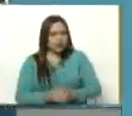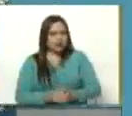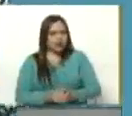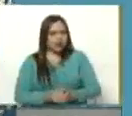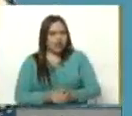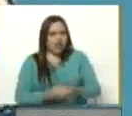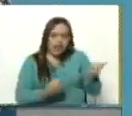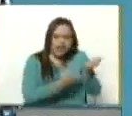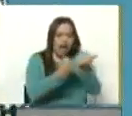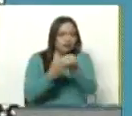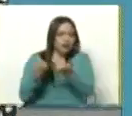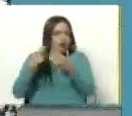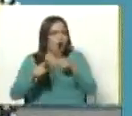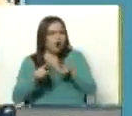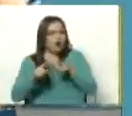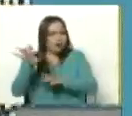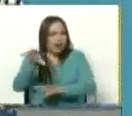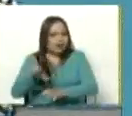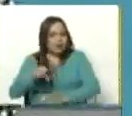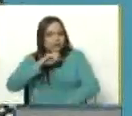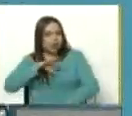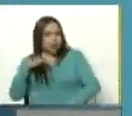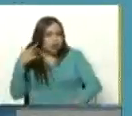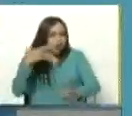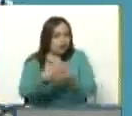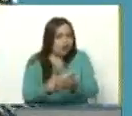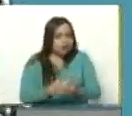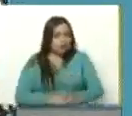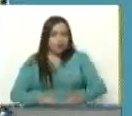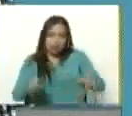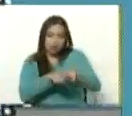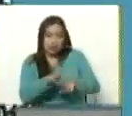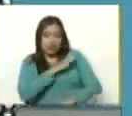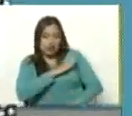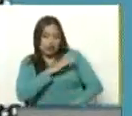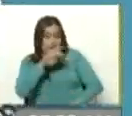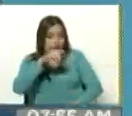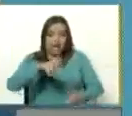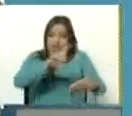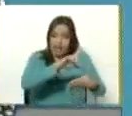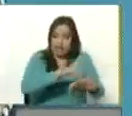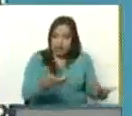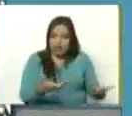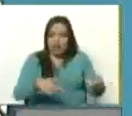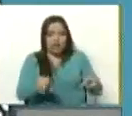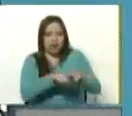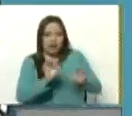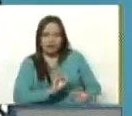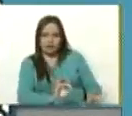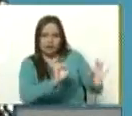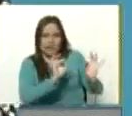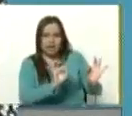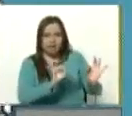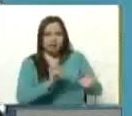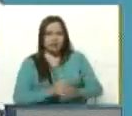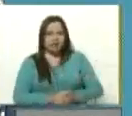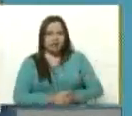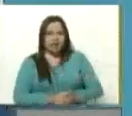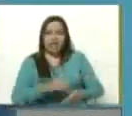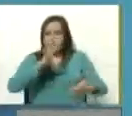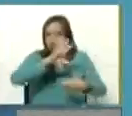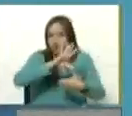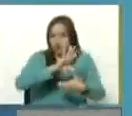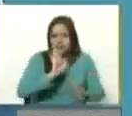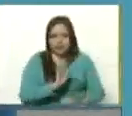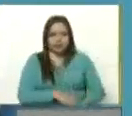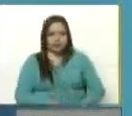colaboración con fascismos históricos, así como los tienen aquí en toda América Latina, en particular en América del Sur, o sea,